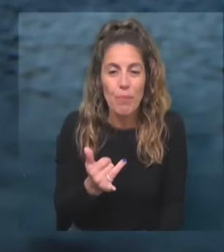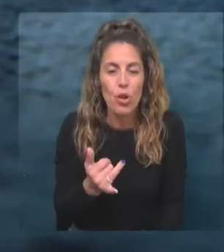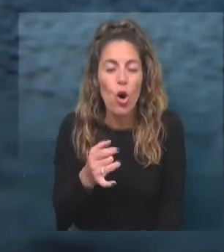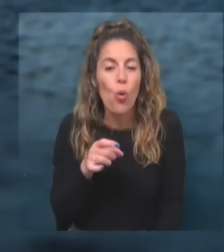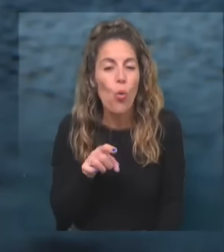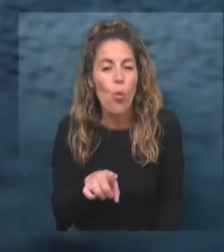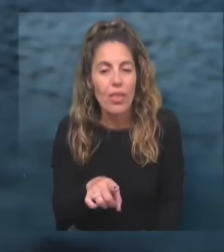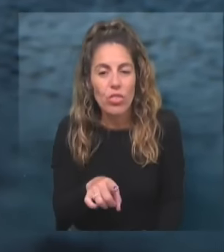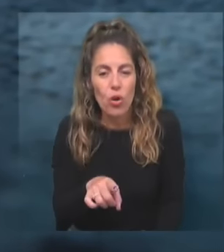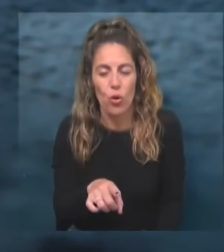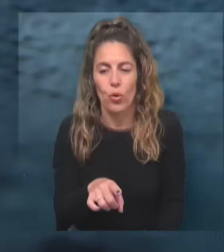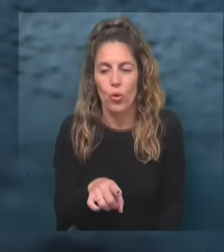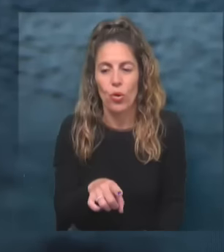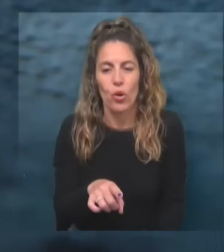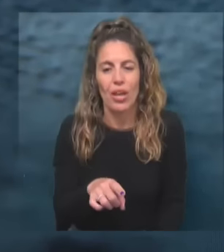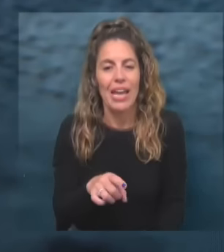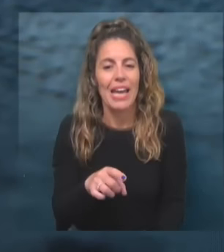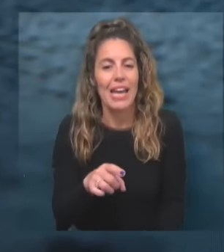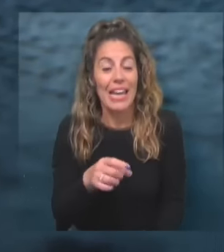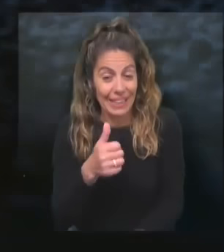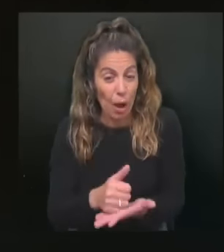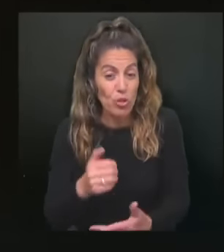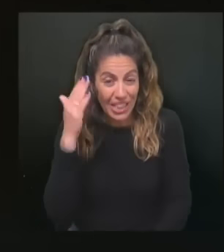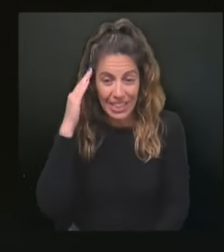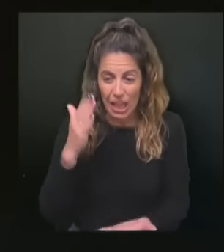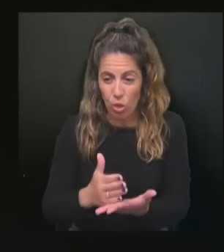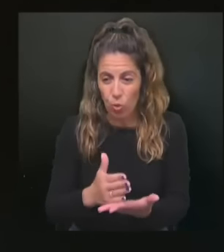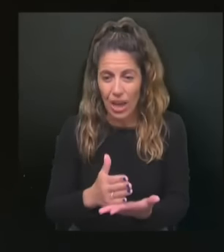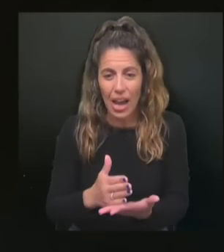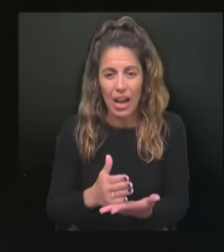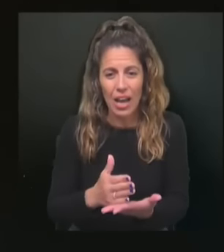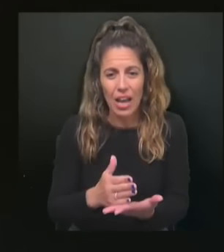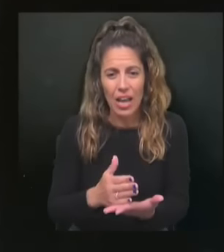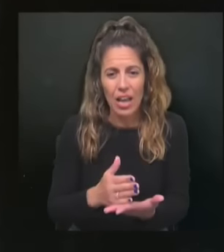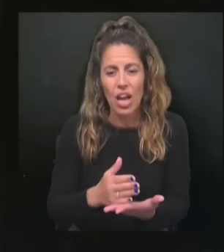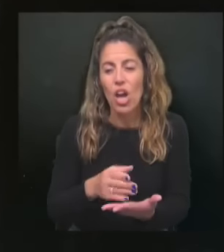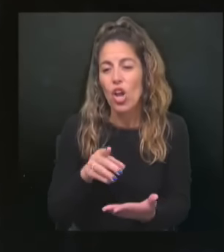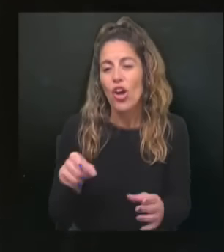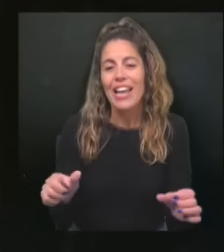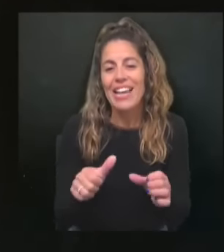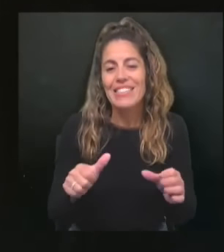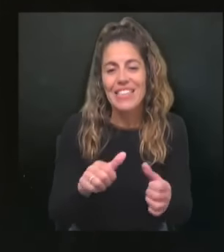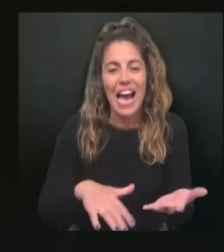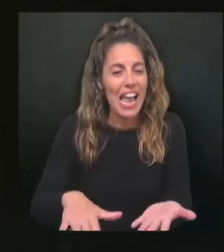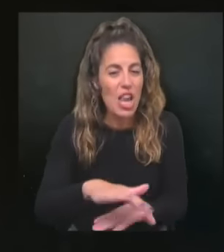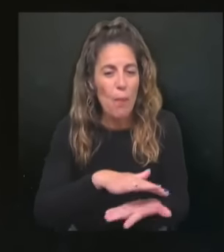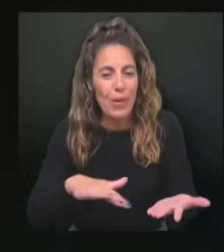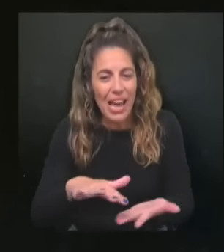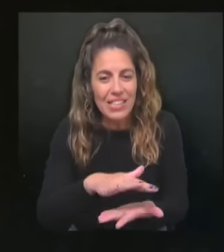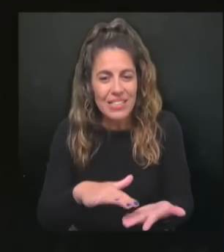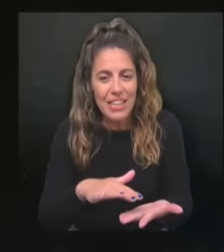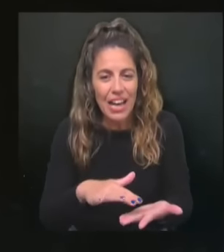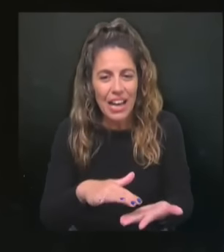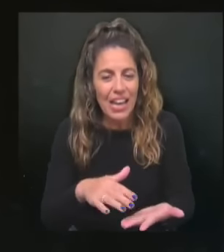cuando estábamos en plena dictadura todavía, bueno, sus artículos en La Plaza, que era desnudar la doctrina de la